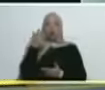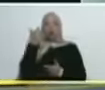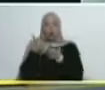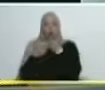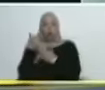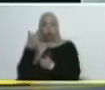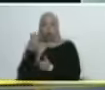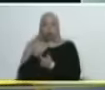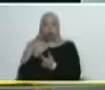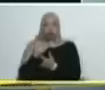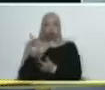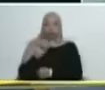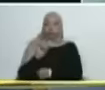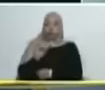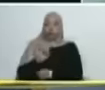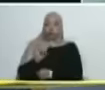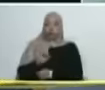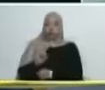no.